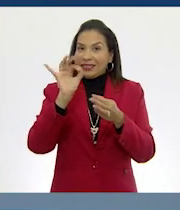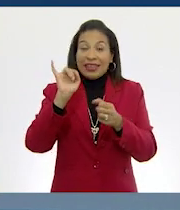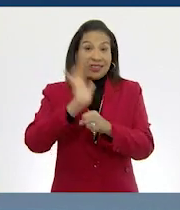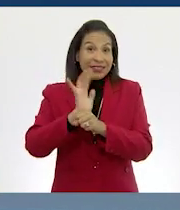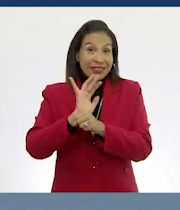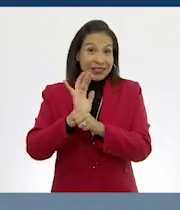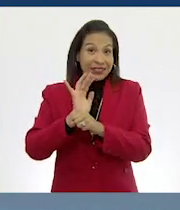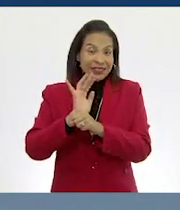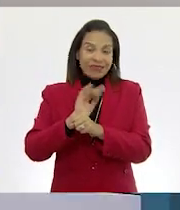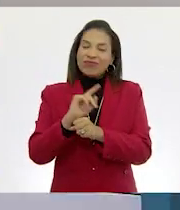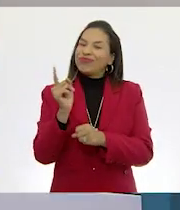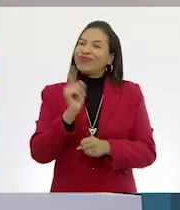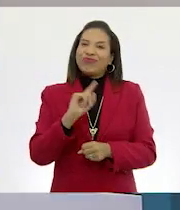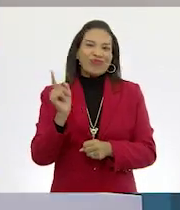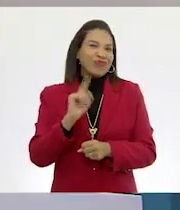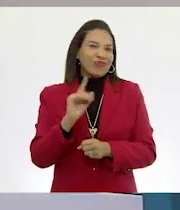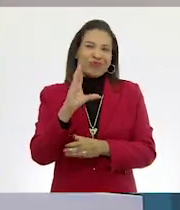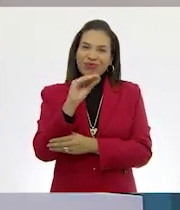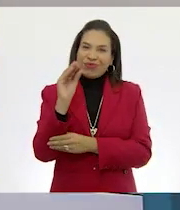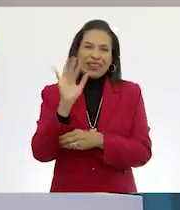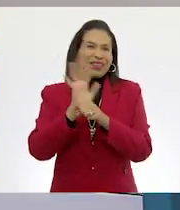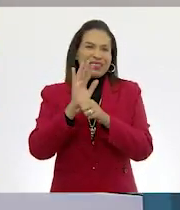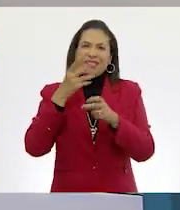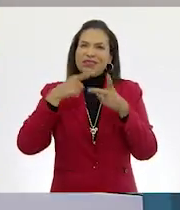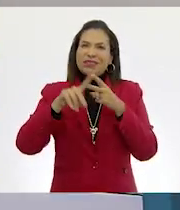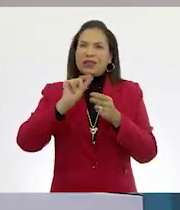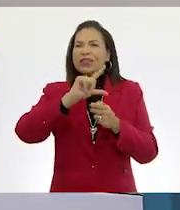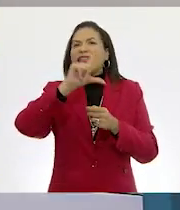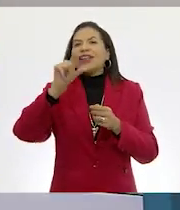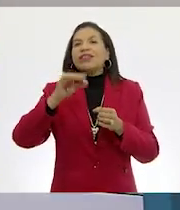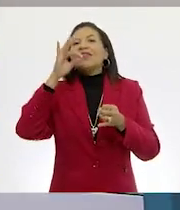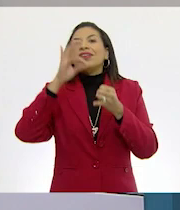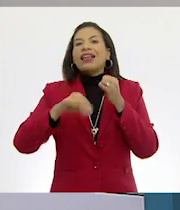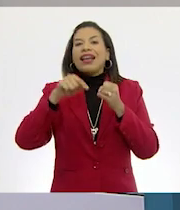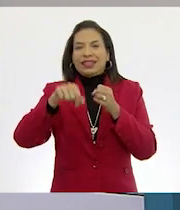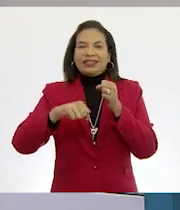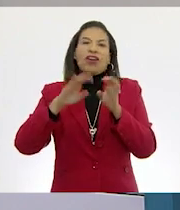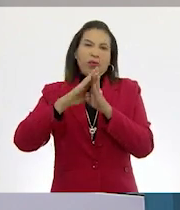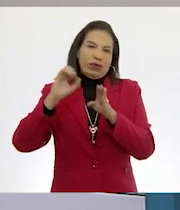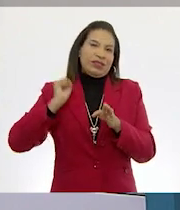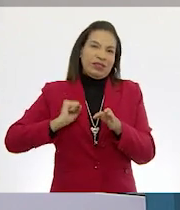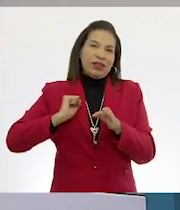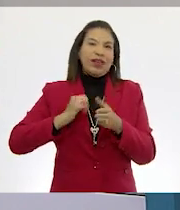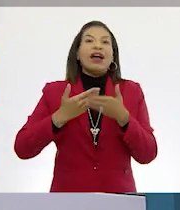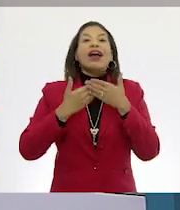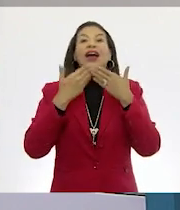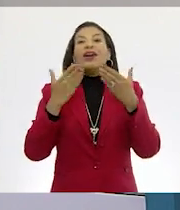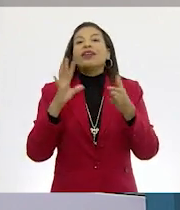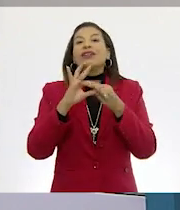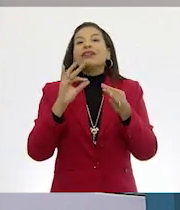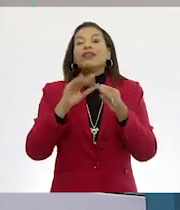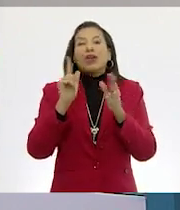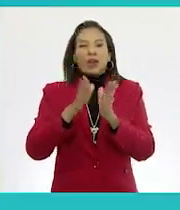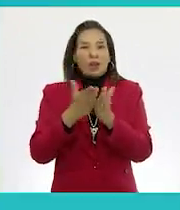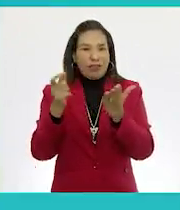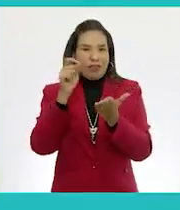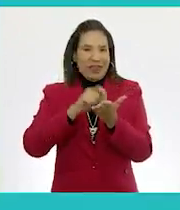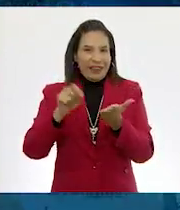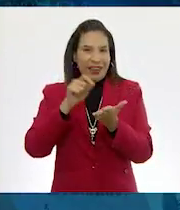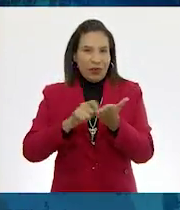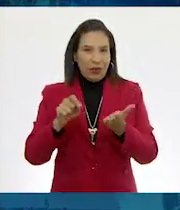cine? No, Ton. El cine no surgiría sino hasta finales de este siglo. Nosotros vamos a hablar sobre la